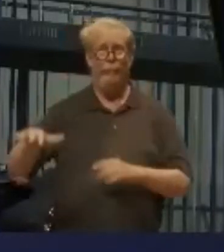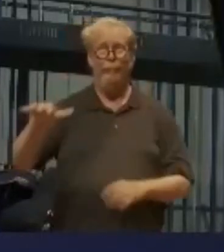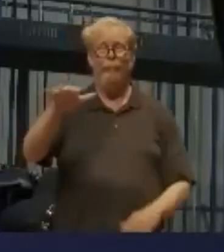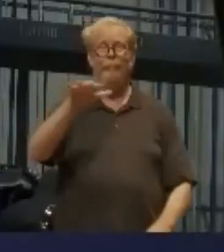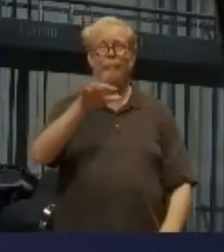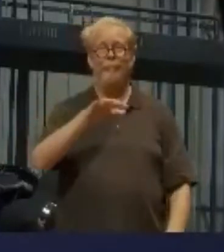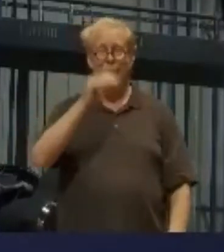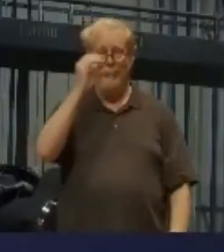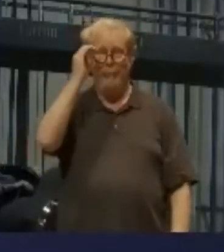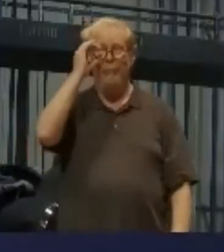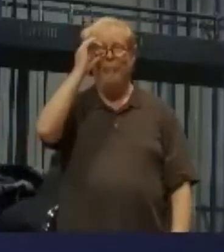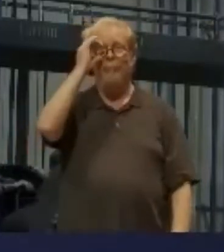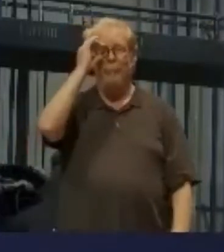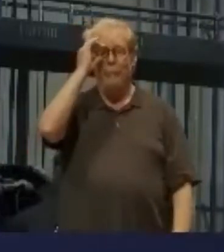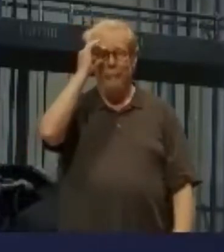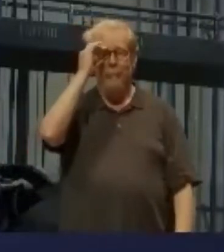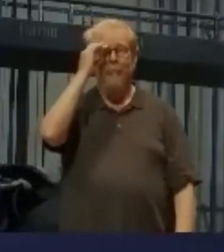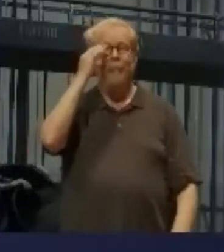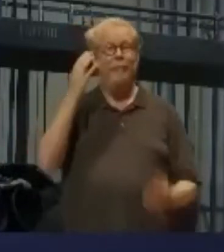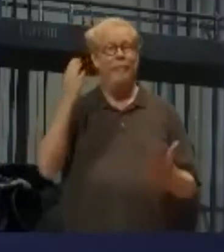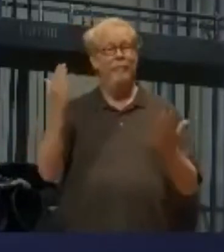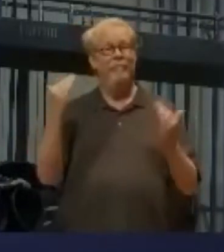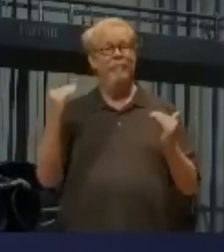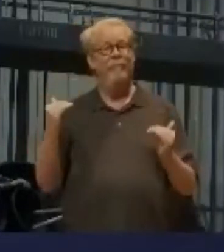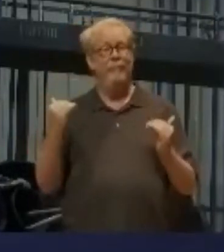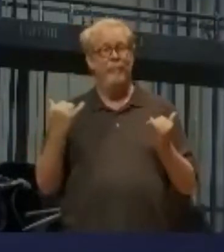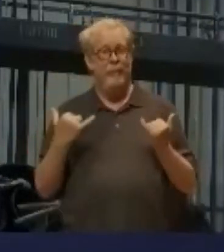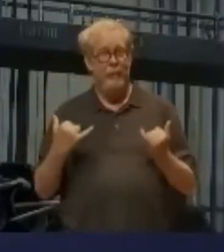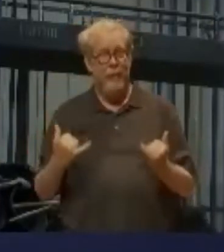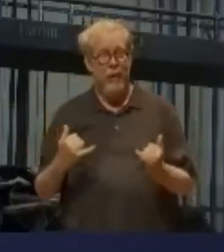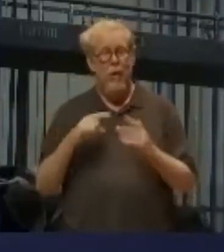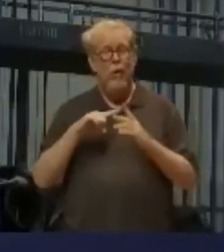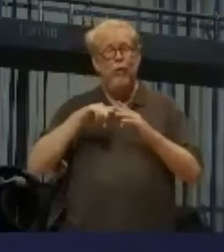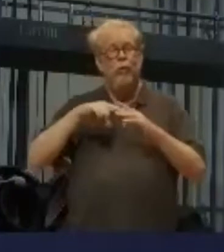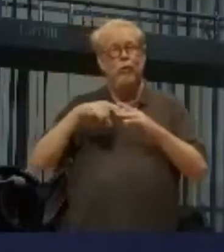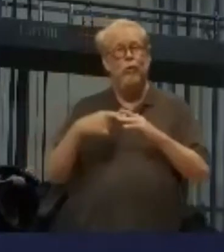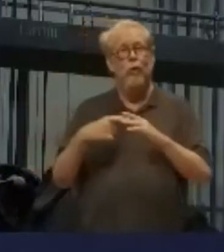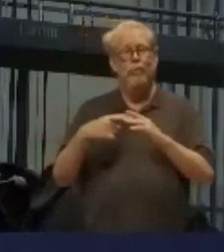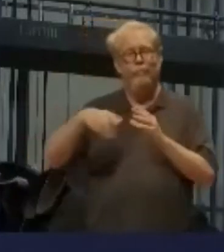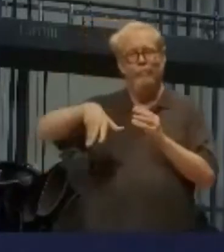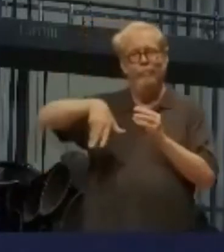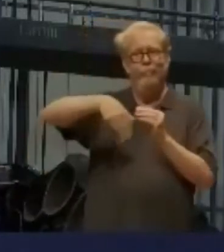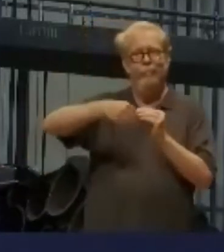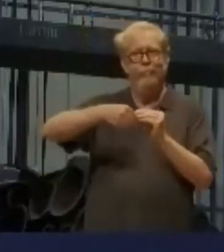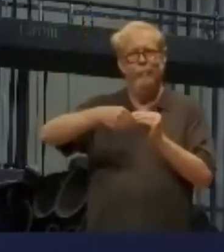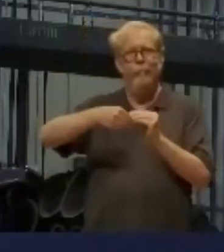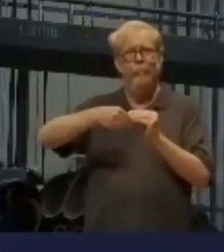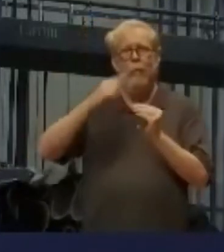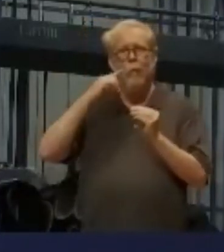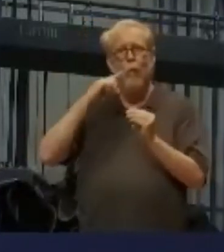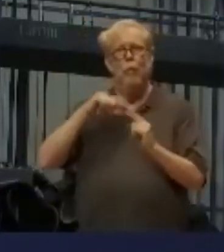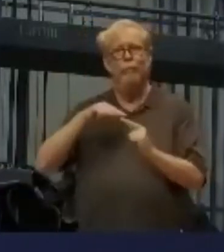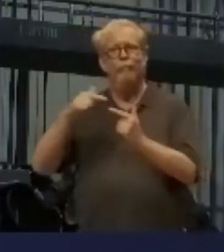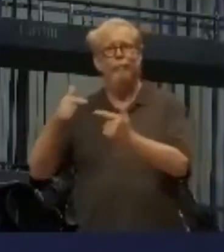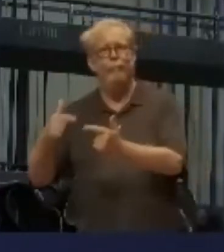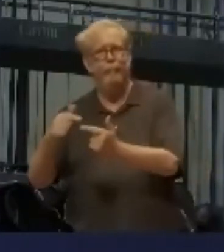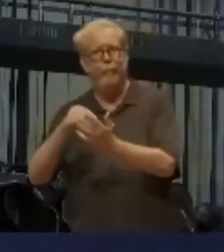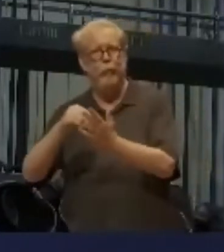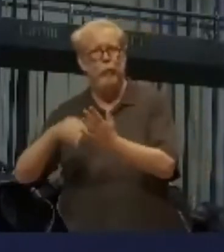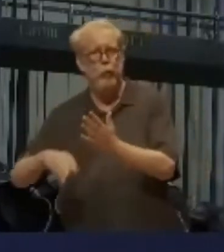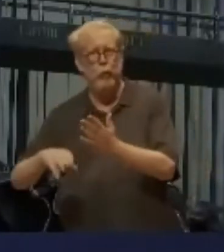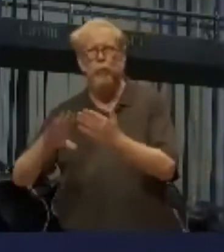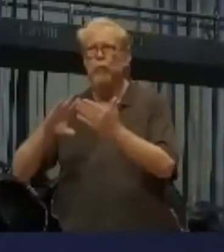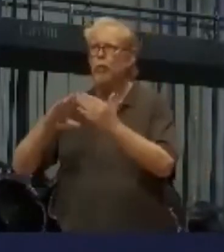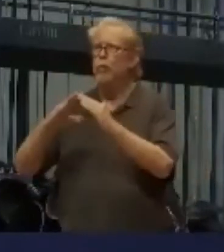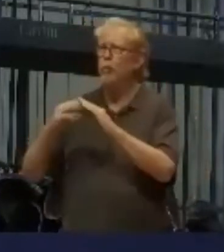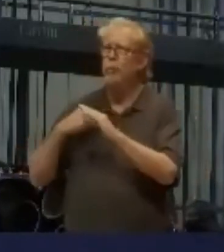se vacunaron. Y bueno, estamos ahorita empezando a vacunar a los estudiantes